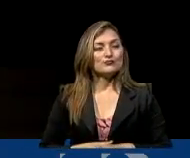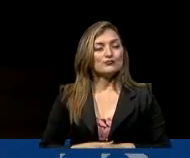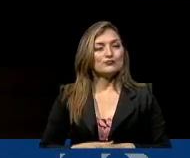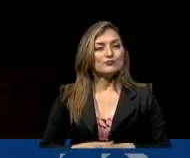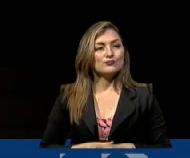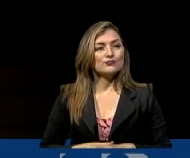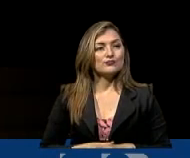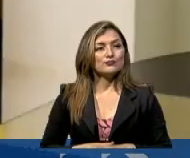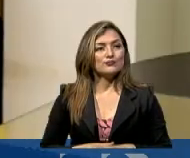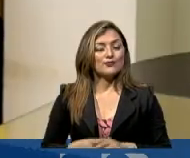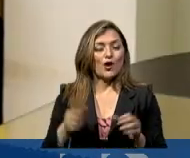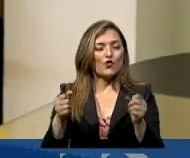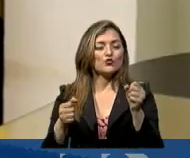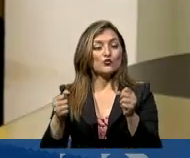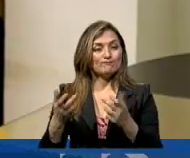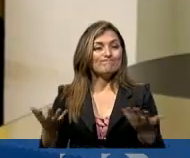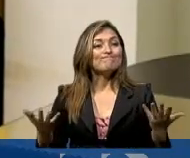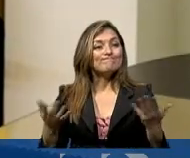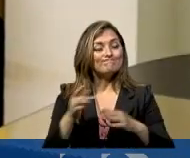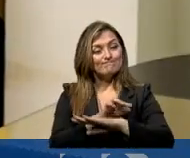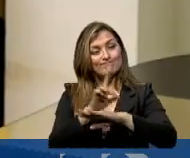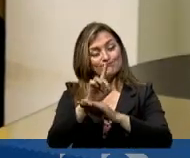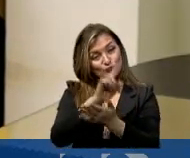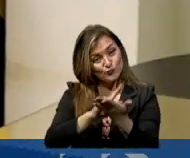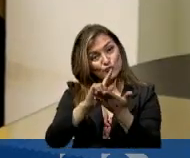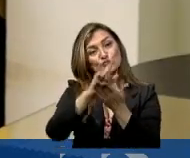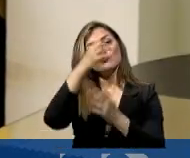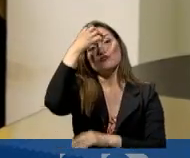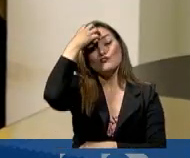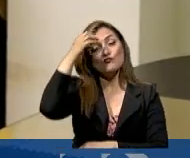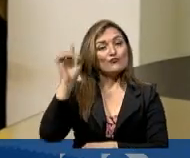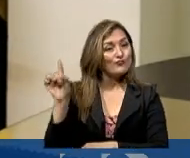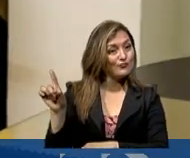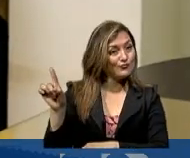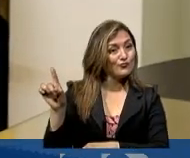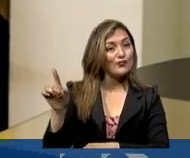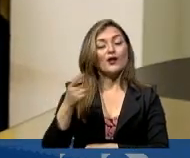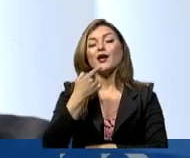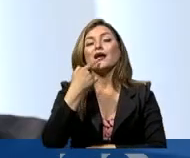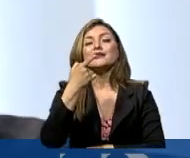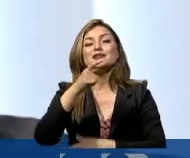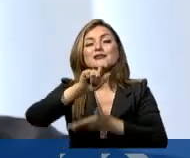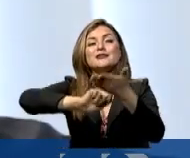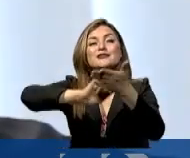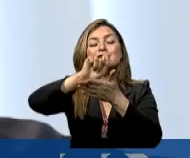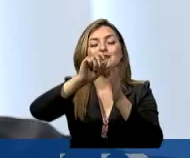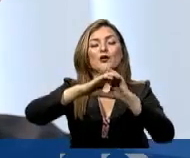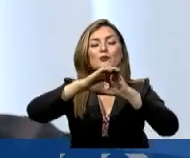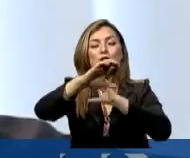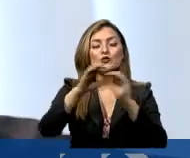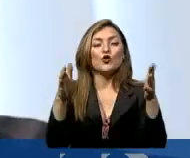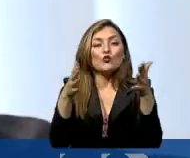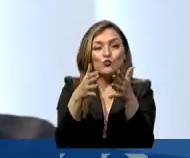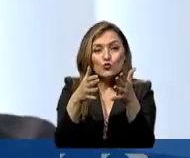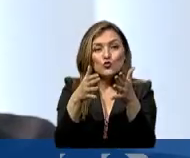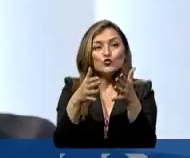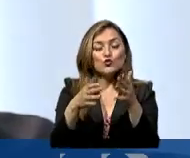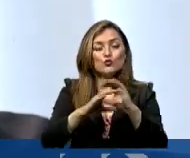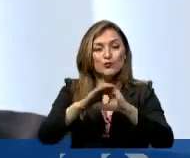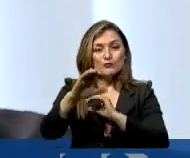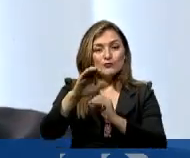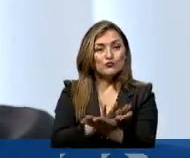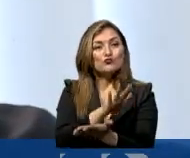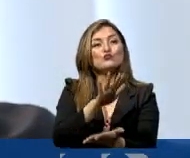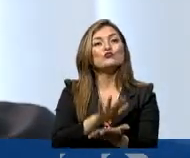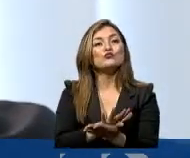más dirigido al conductor. El director distrital de Educación, Lenín Tapia, sostiene que la contratación del servicio de transporte escolar para la